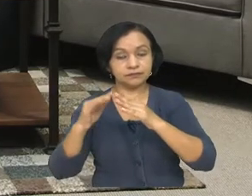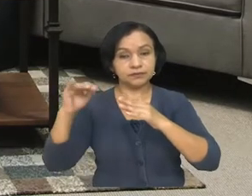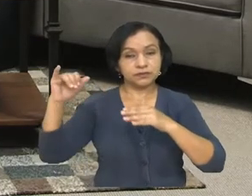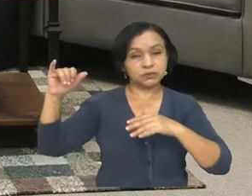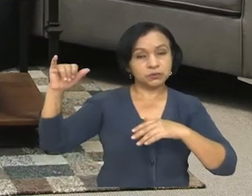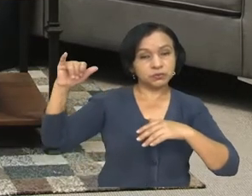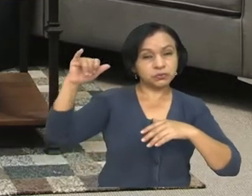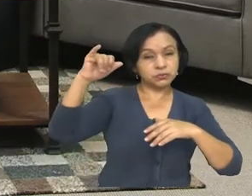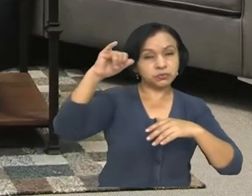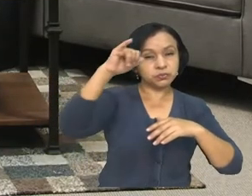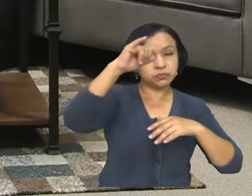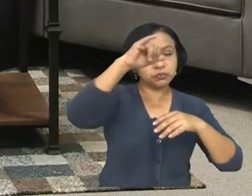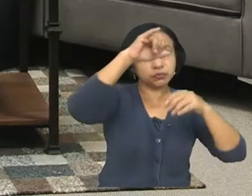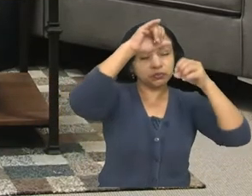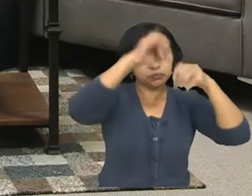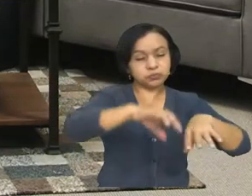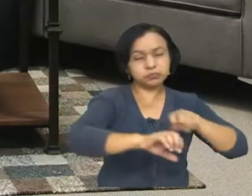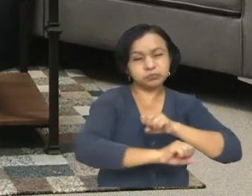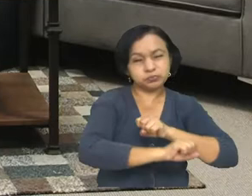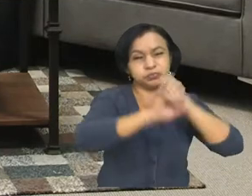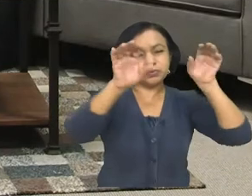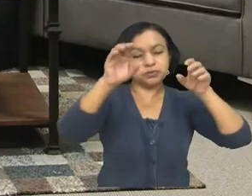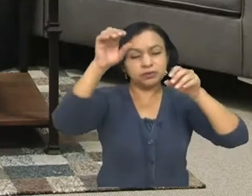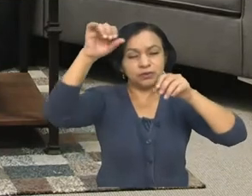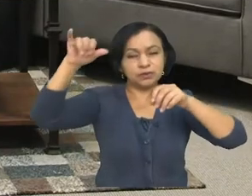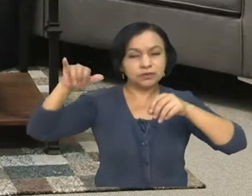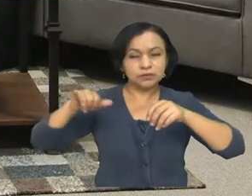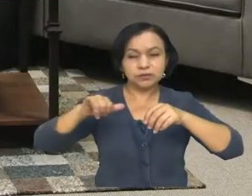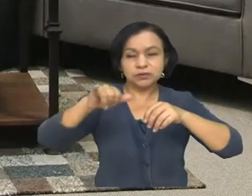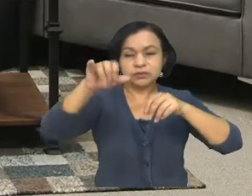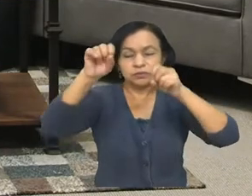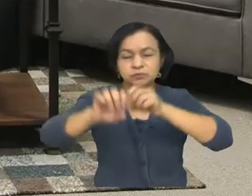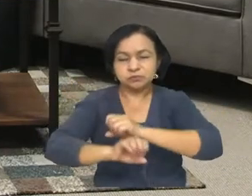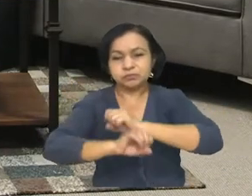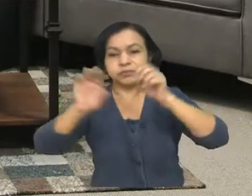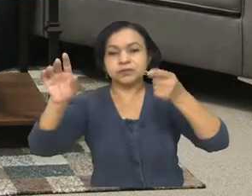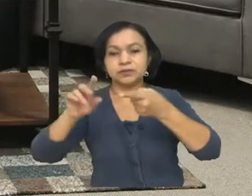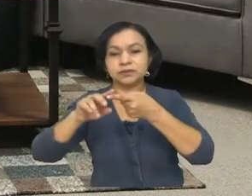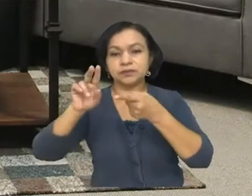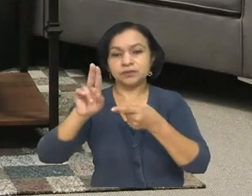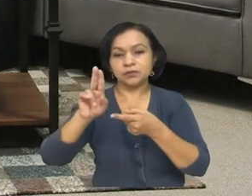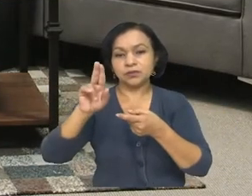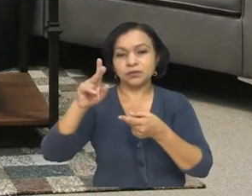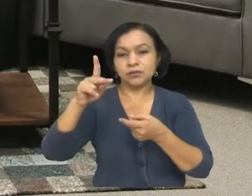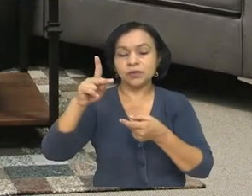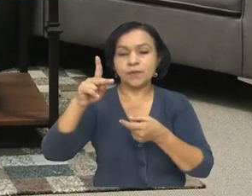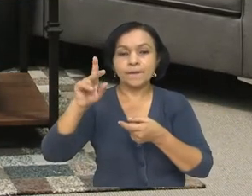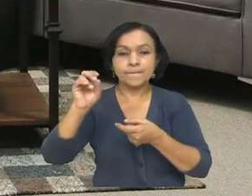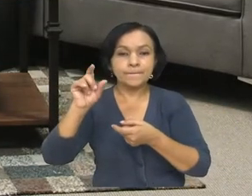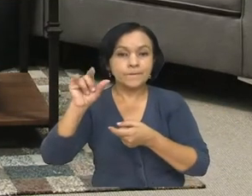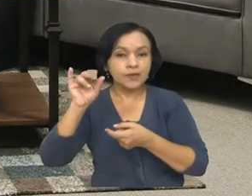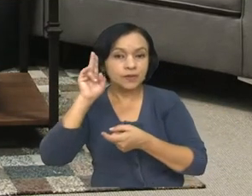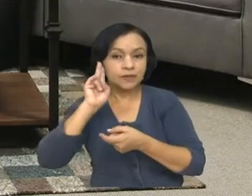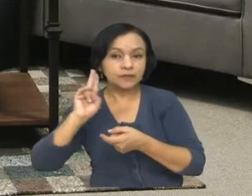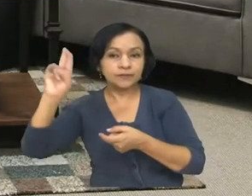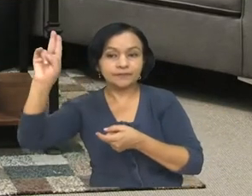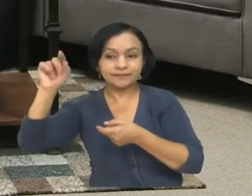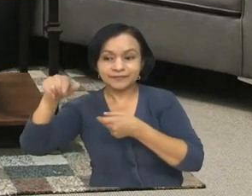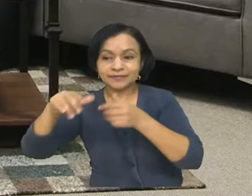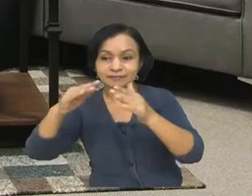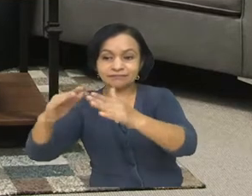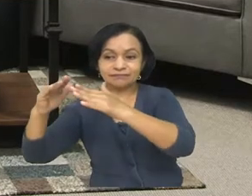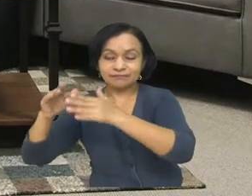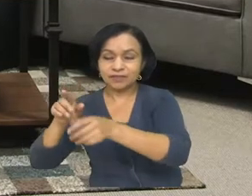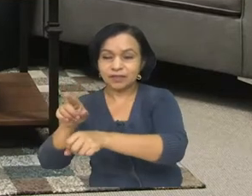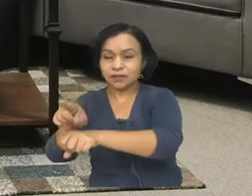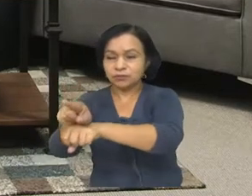o sea, bombardearon. Claro. Después por el lado de los polis se quisieron meter y ahí era justamente con